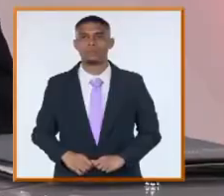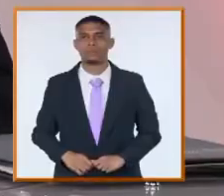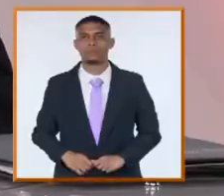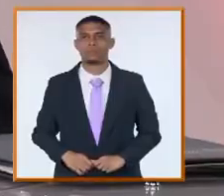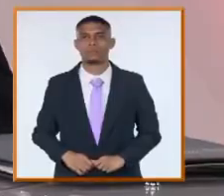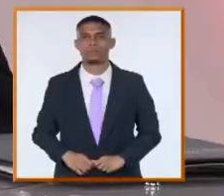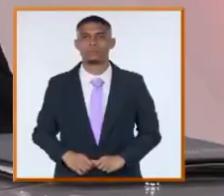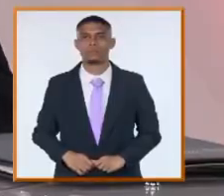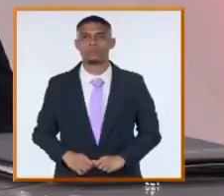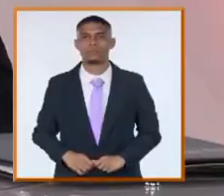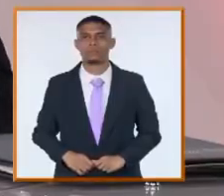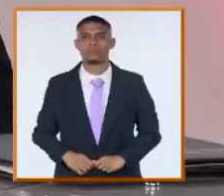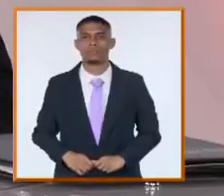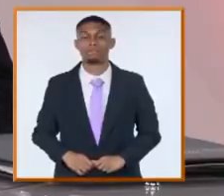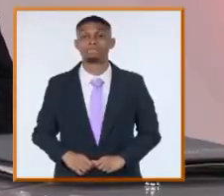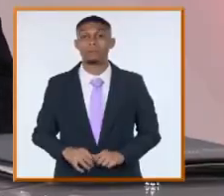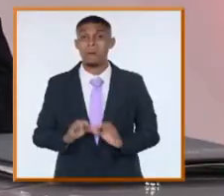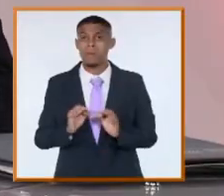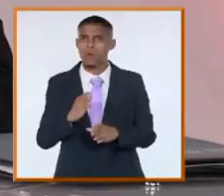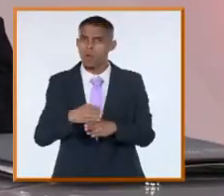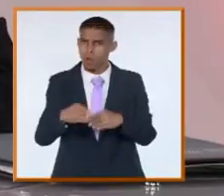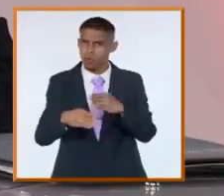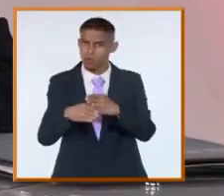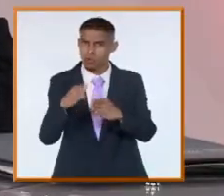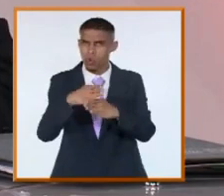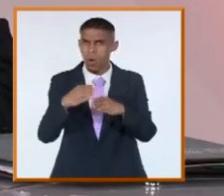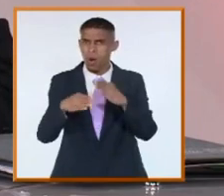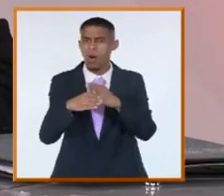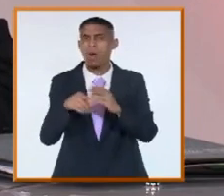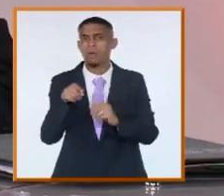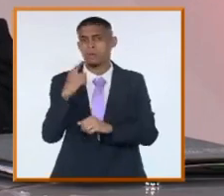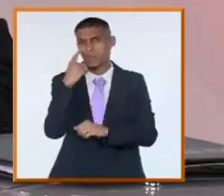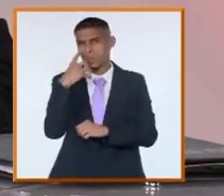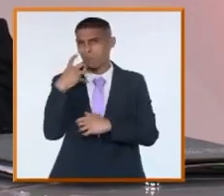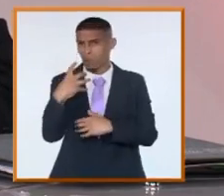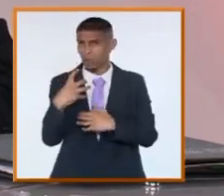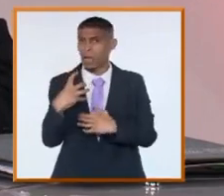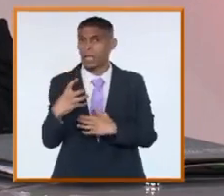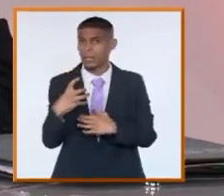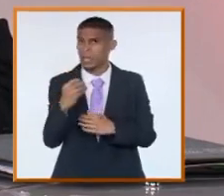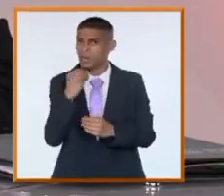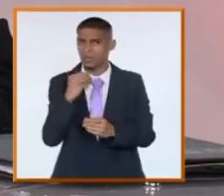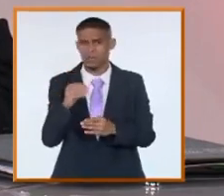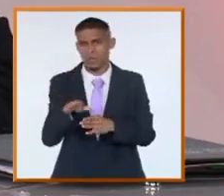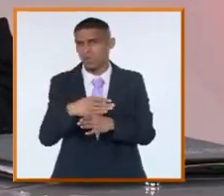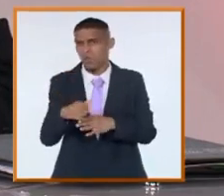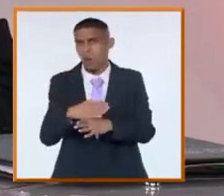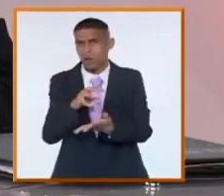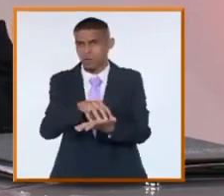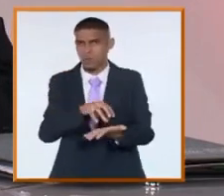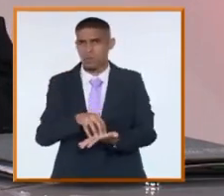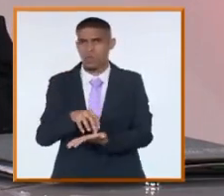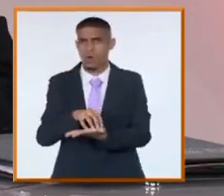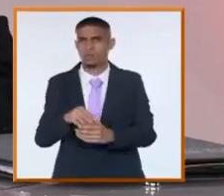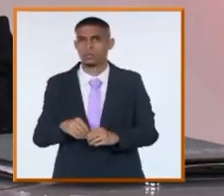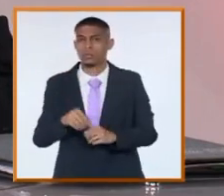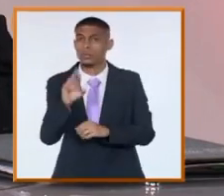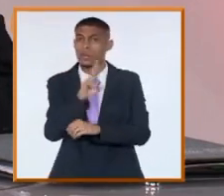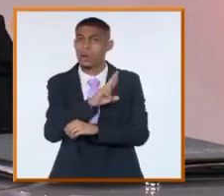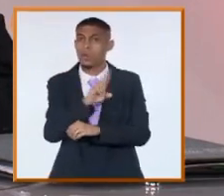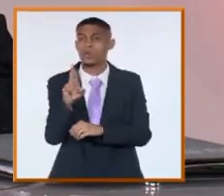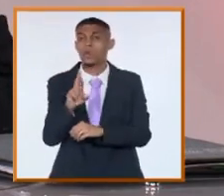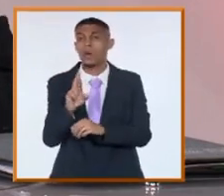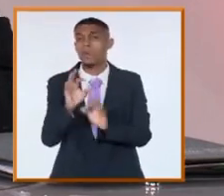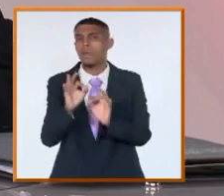bueno sin dudas la construcción el sector de la construcción es clave en cualquier sociedad revoluciones construirse